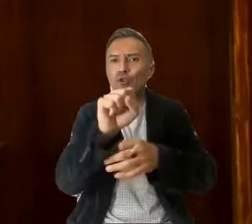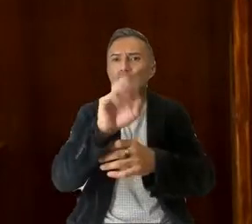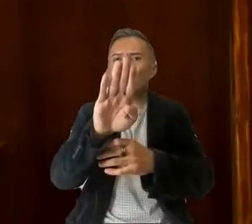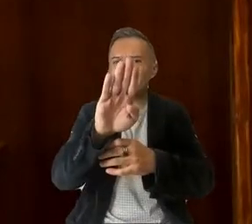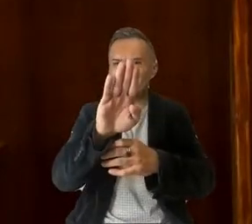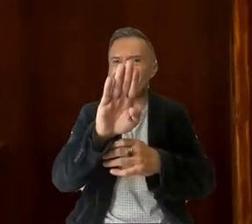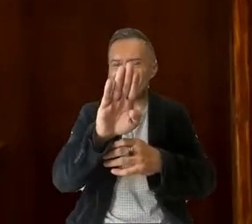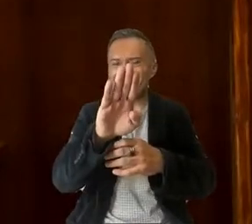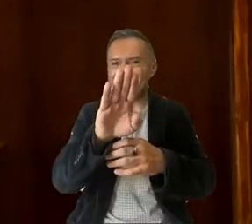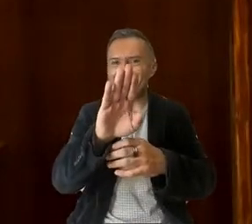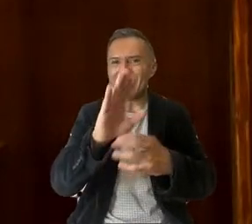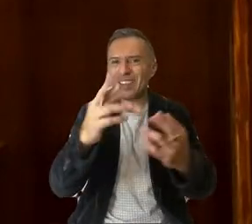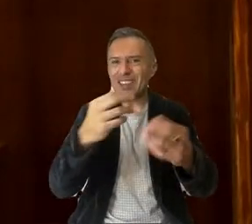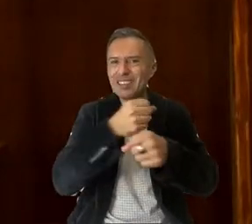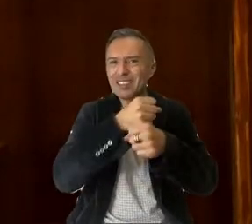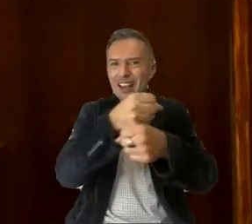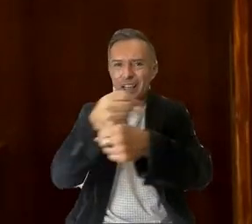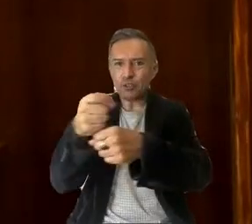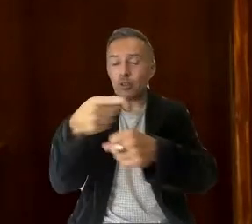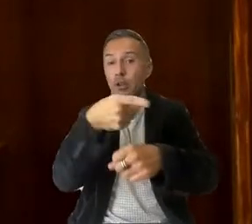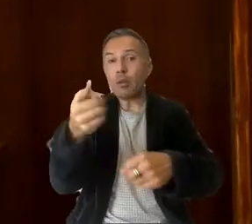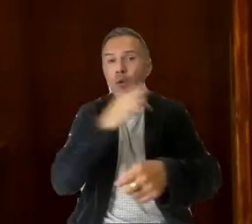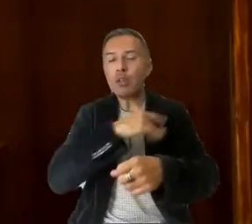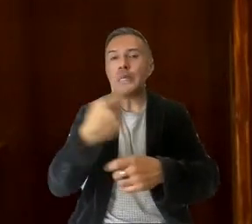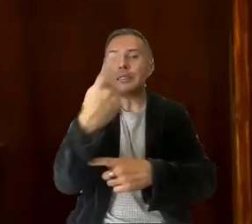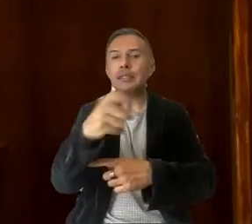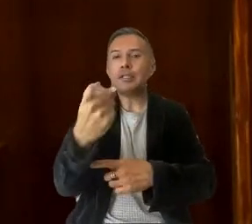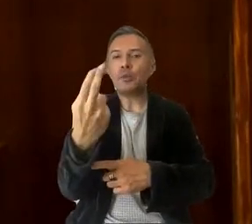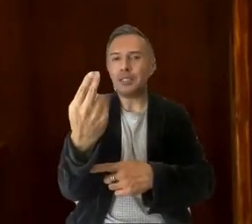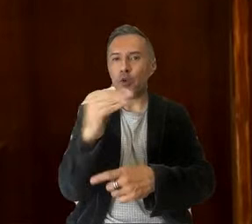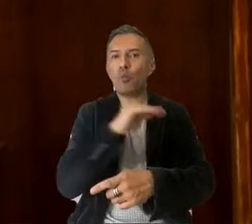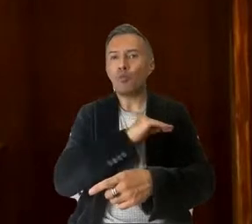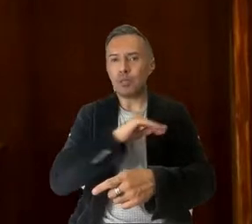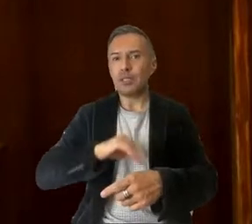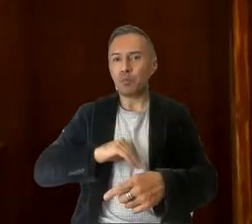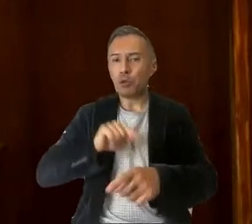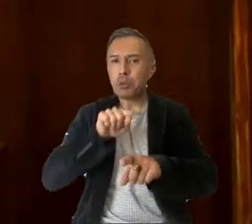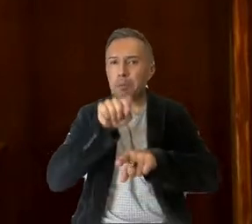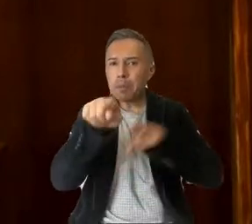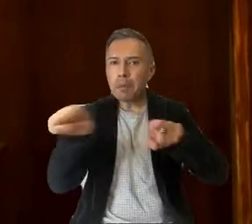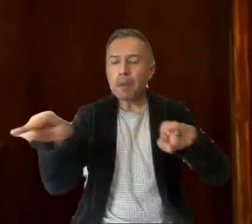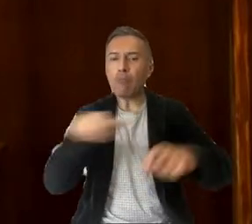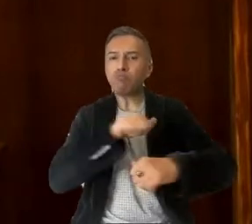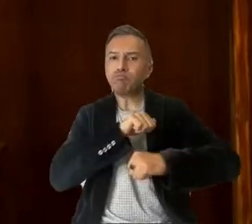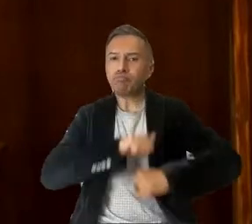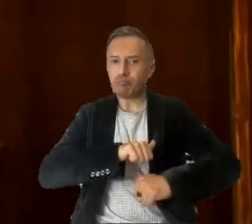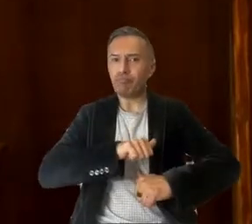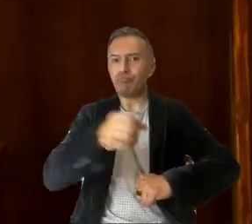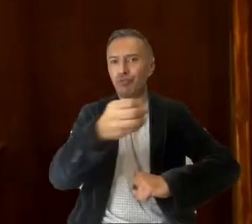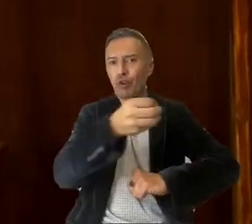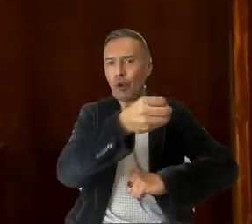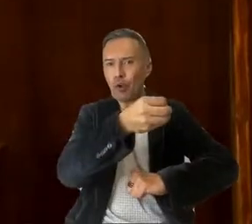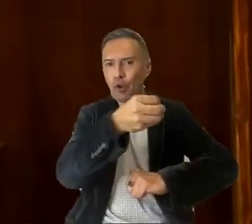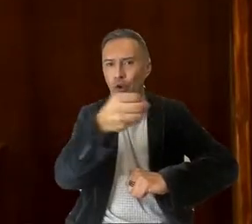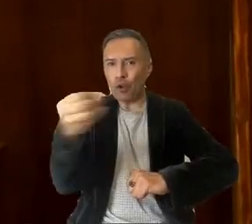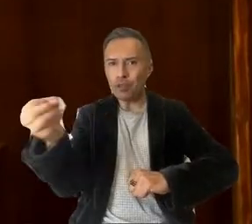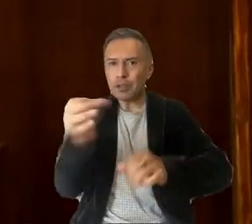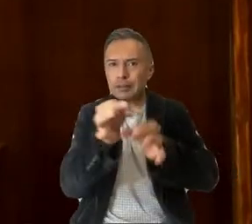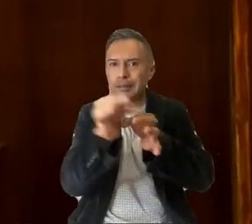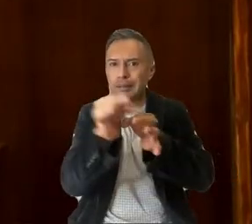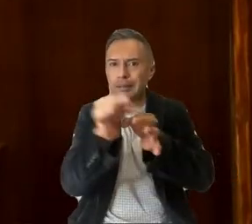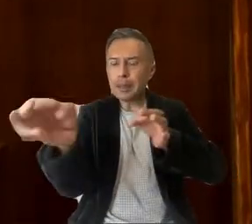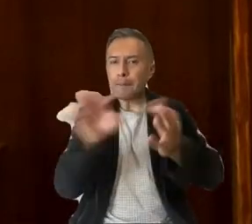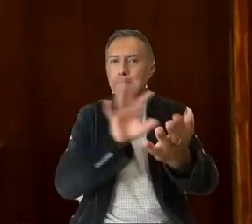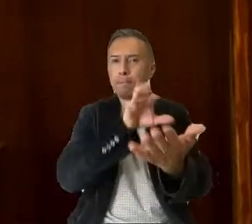la capacidad de coordinar los 125 municipios de nuestra entidad. Hoy